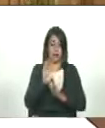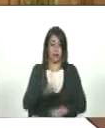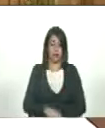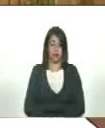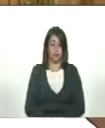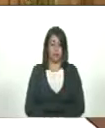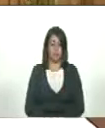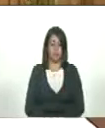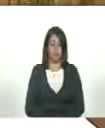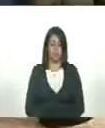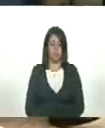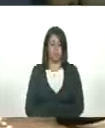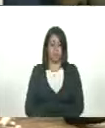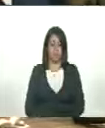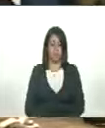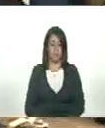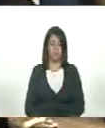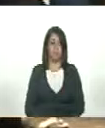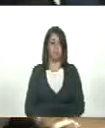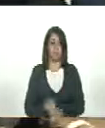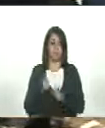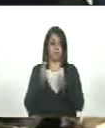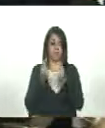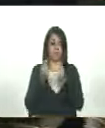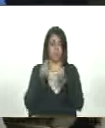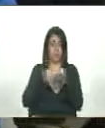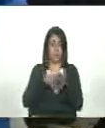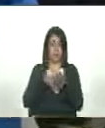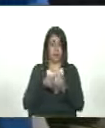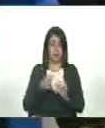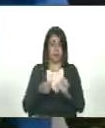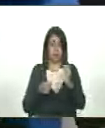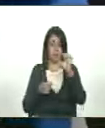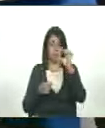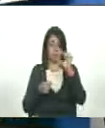superar el rentismo y donde debe